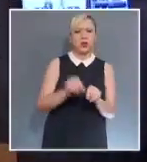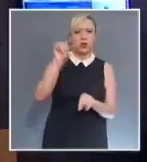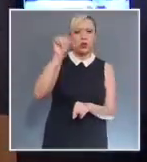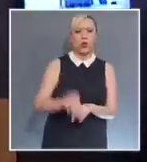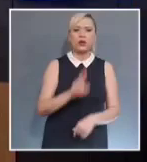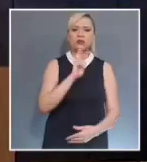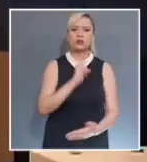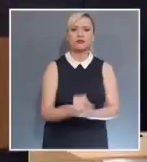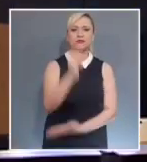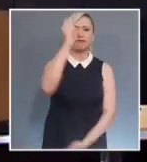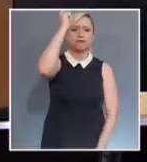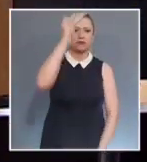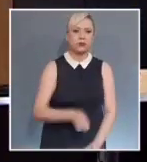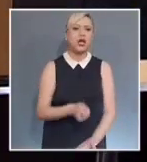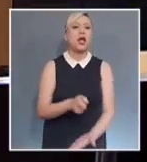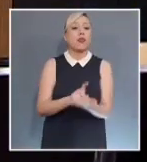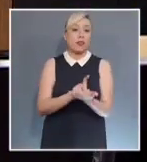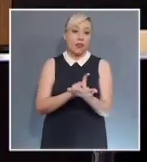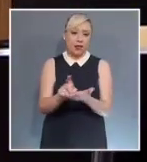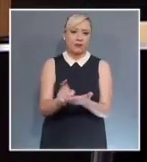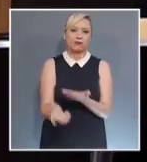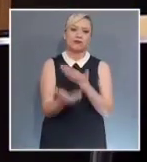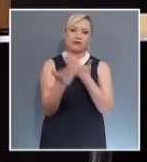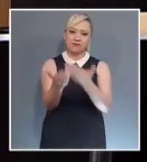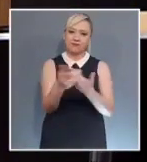informativo José Luis Guerra García